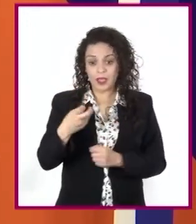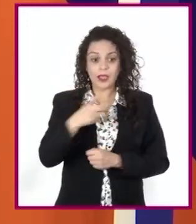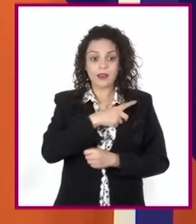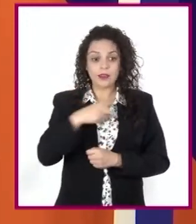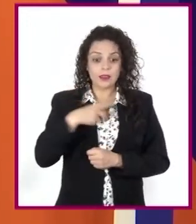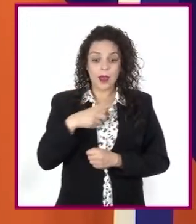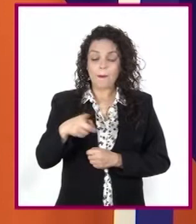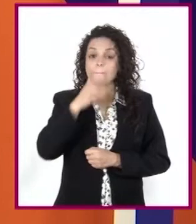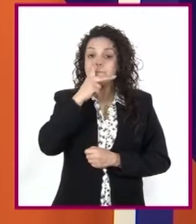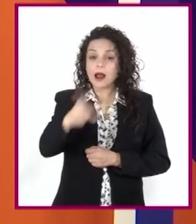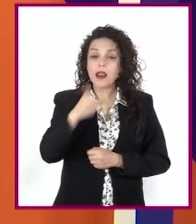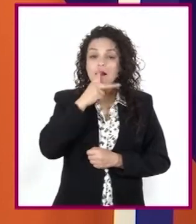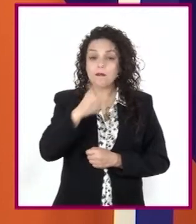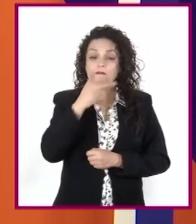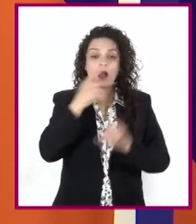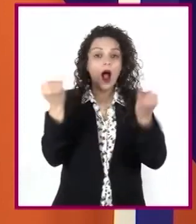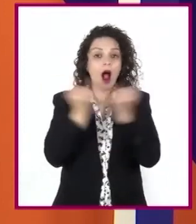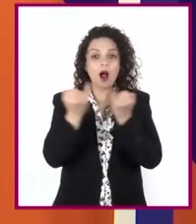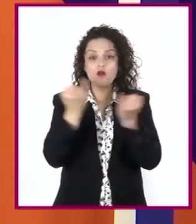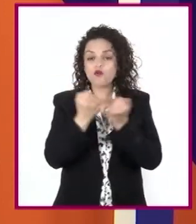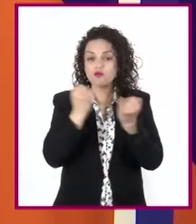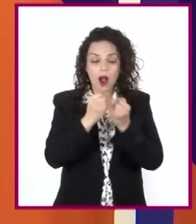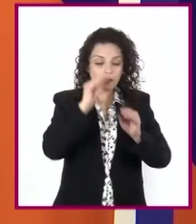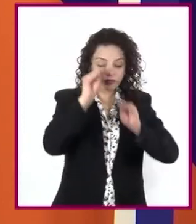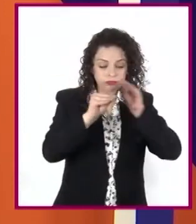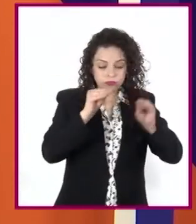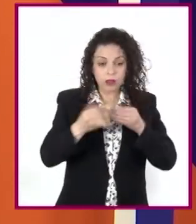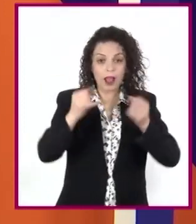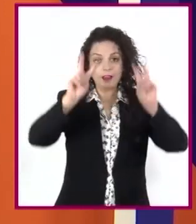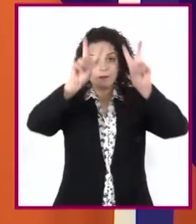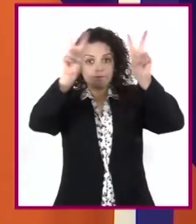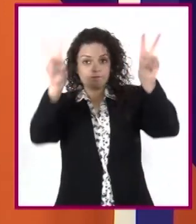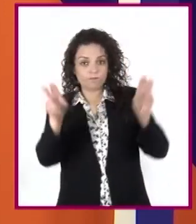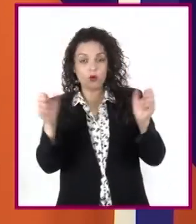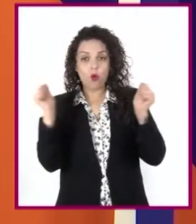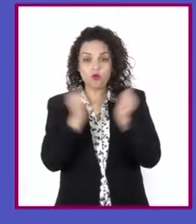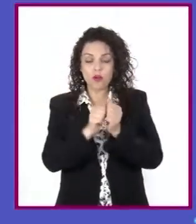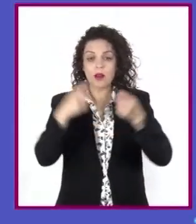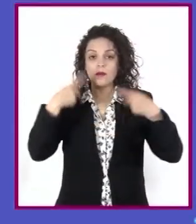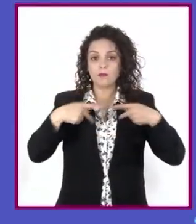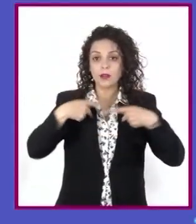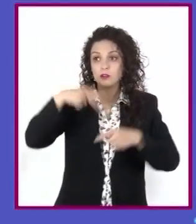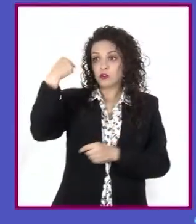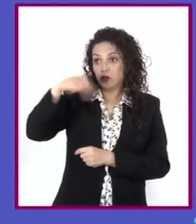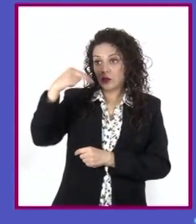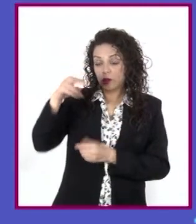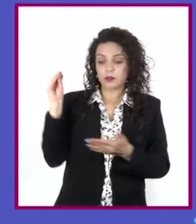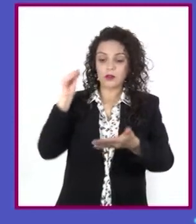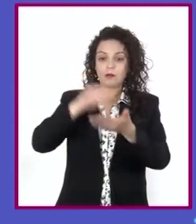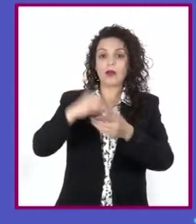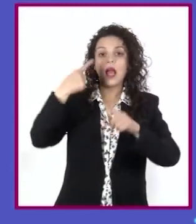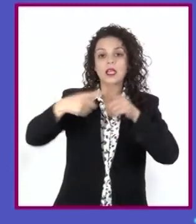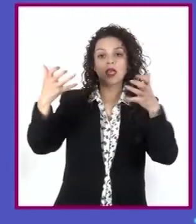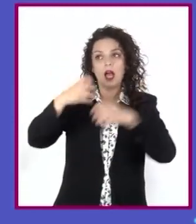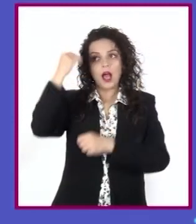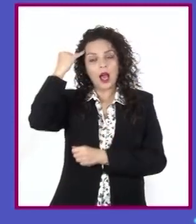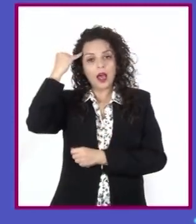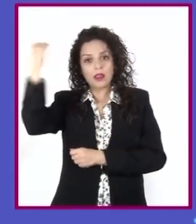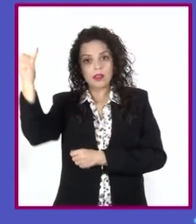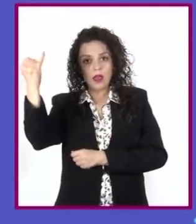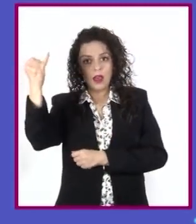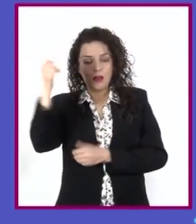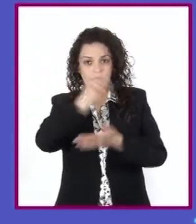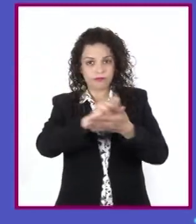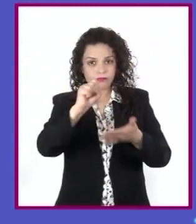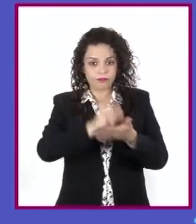texto palabra por palabra y ponerlo entre comillas acompañado de los datos del autor. Como en este ejemplo donde